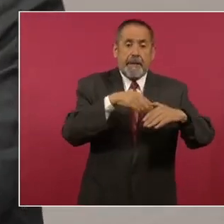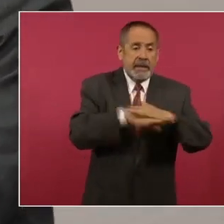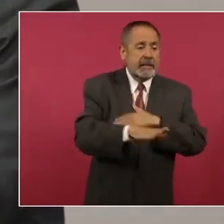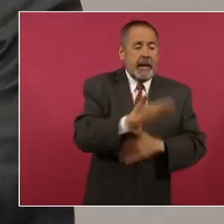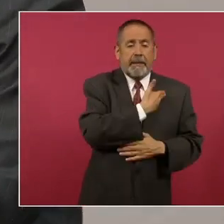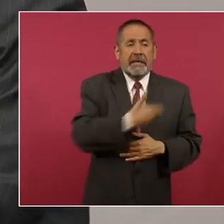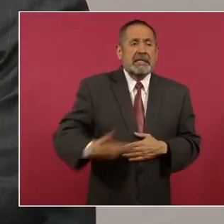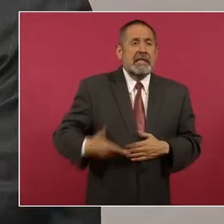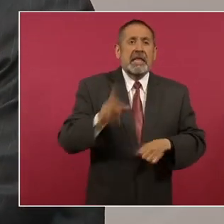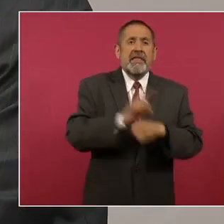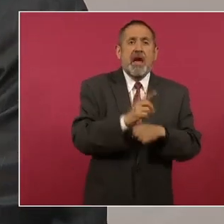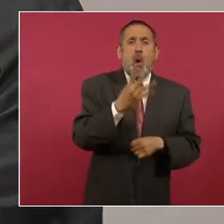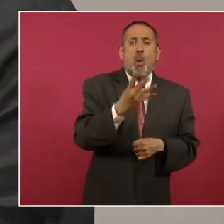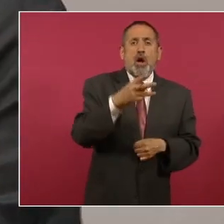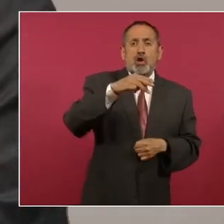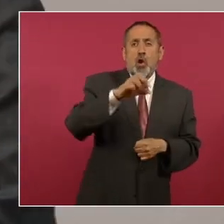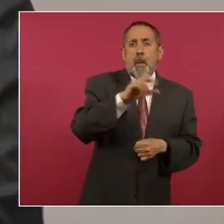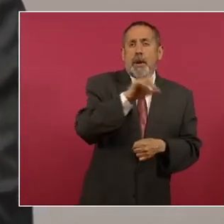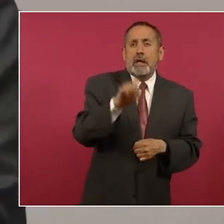el 4 de marzo de